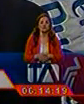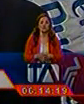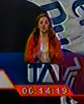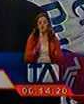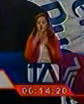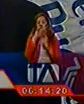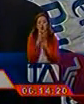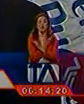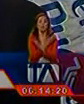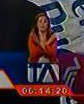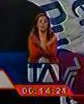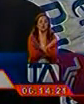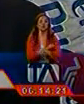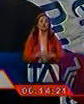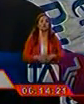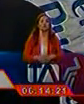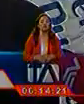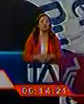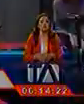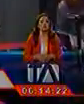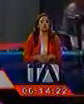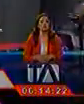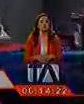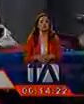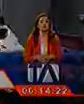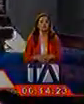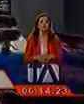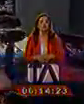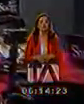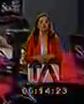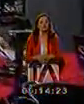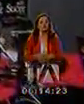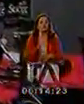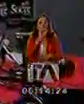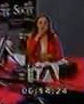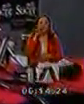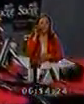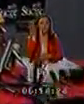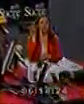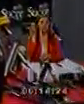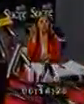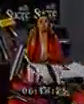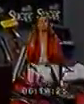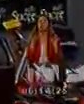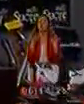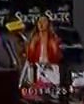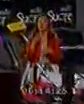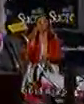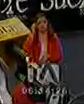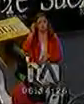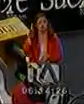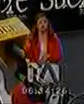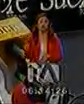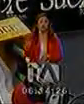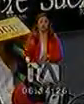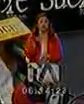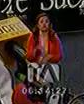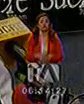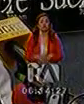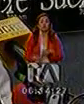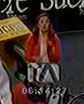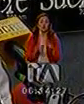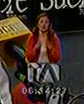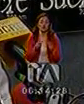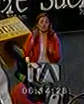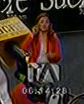de prevención para evitar este tipo de situaciones. Argumento también compartido por el alcalde de Guayaquil, Jaime Nebot. La gente no está